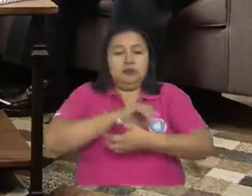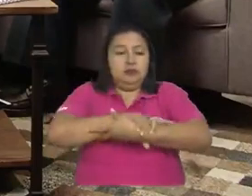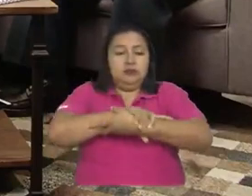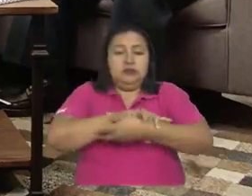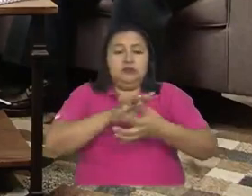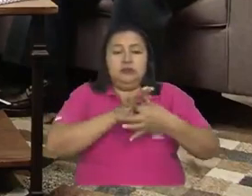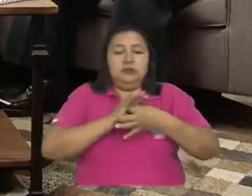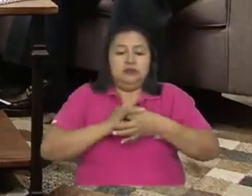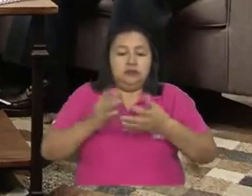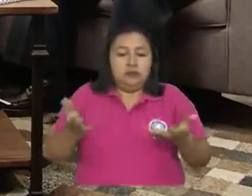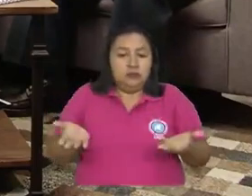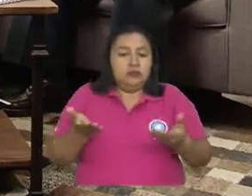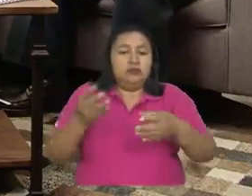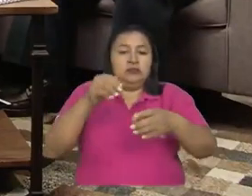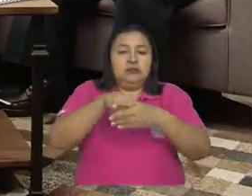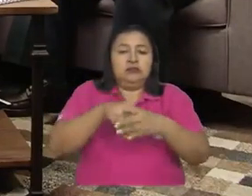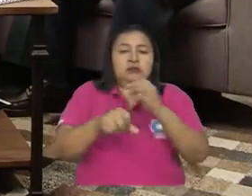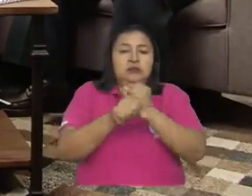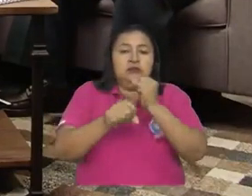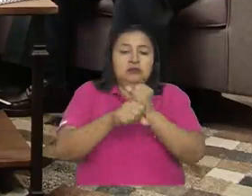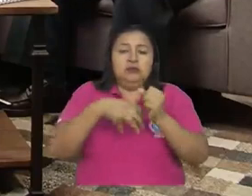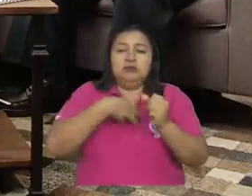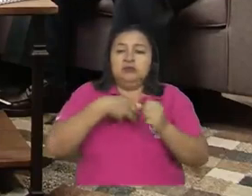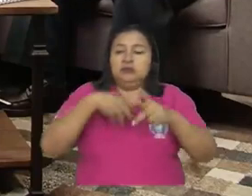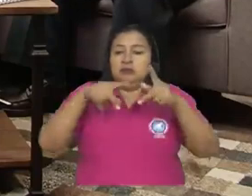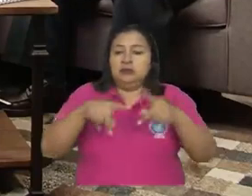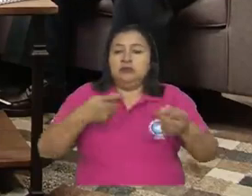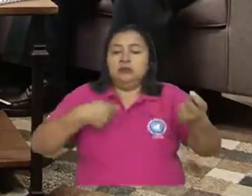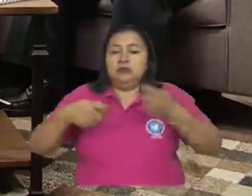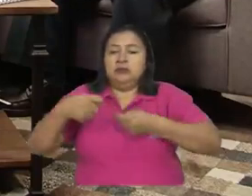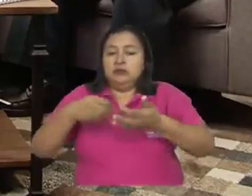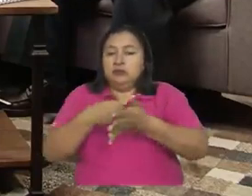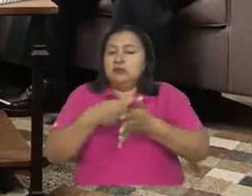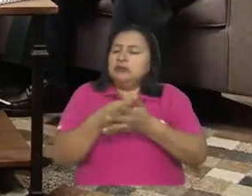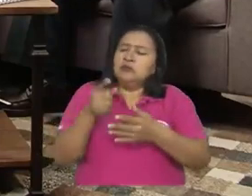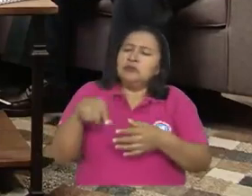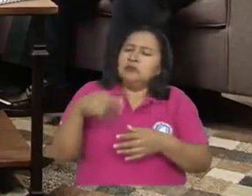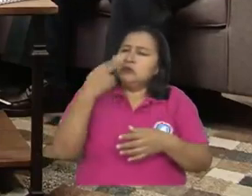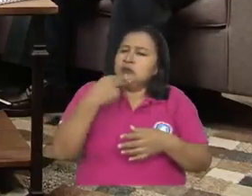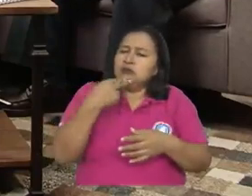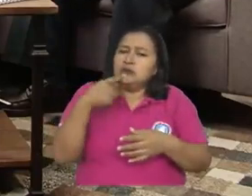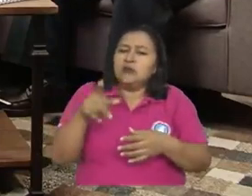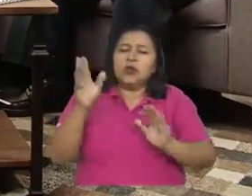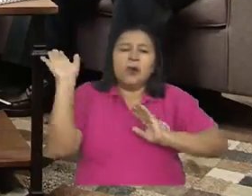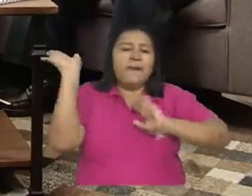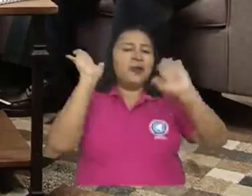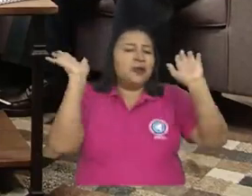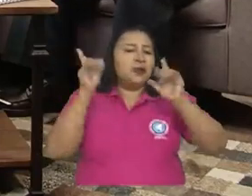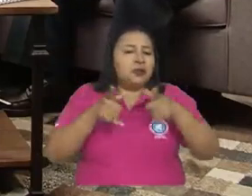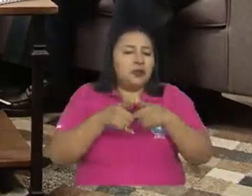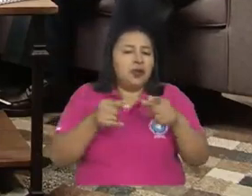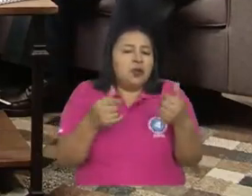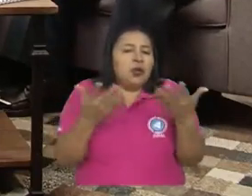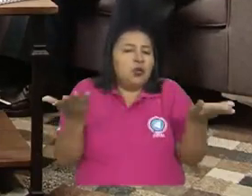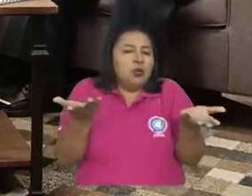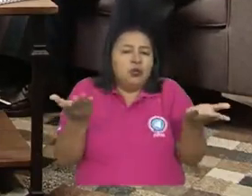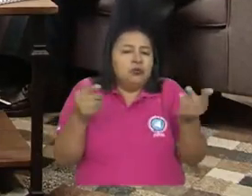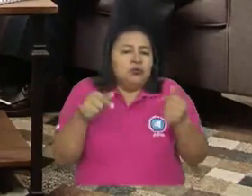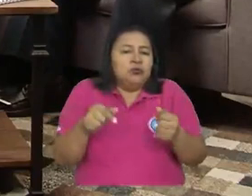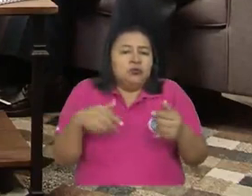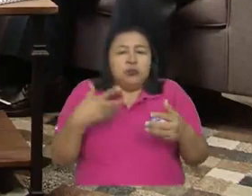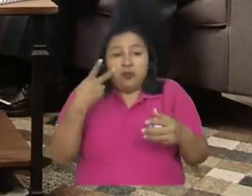sido la inclusión de trabajadores por cuenta propia, comerciantes, y en ese sentido le pregunto, los mercados de la capital, le